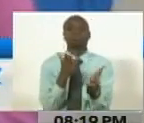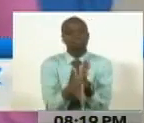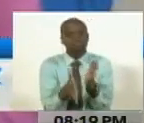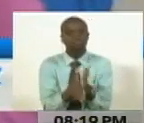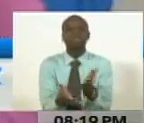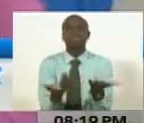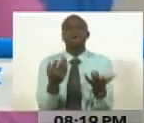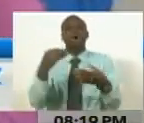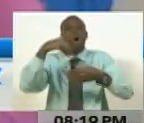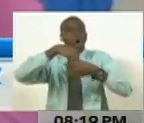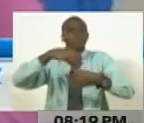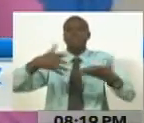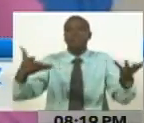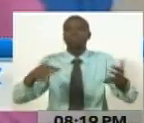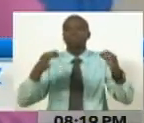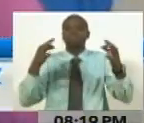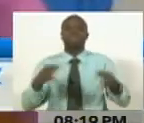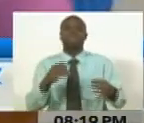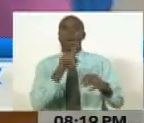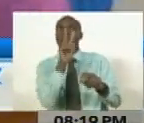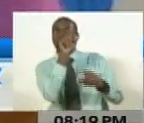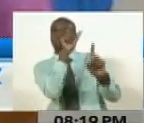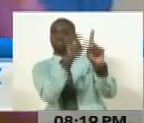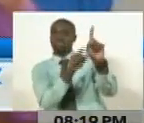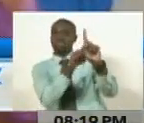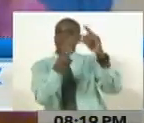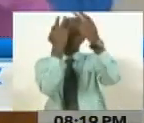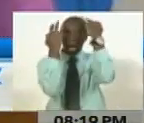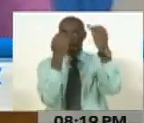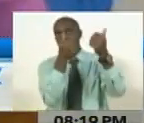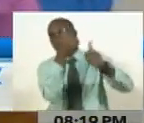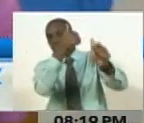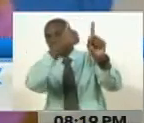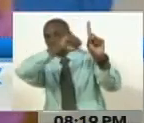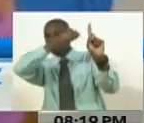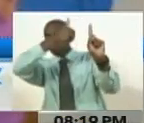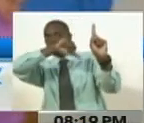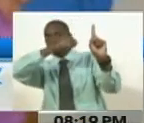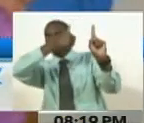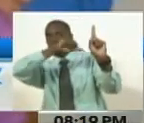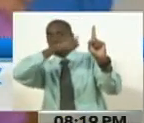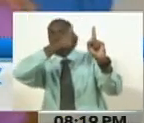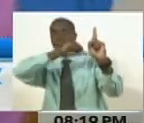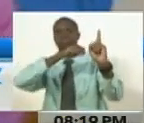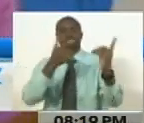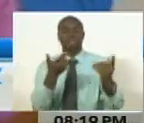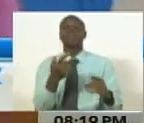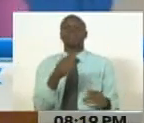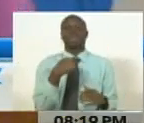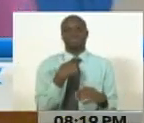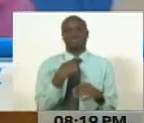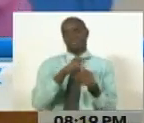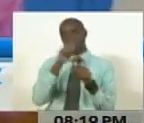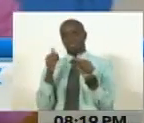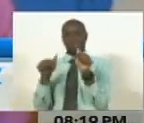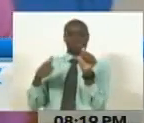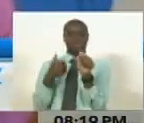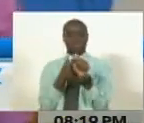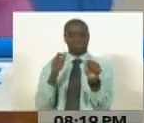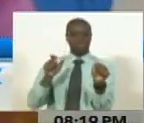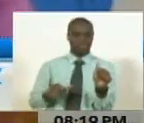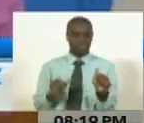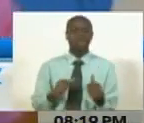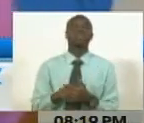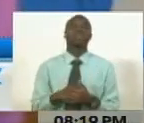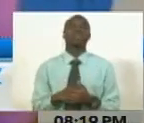el del señor Almagro. Entre mi presentación el día de ayer, donde ya el señor Almagro